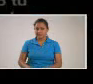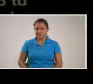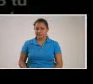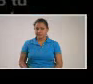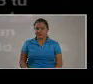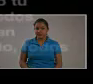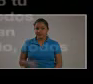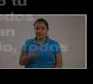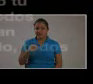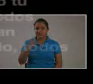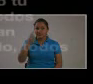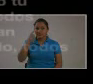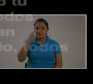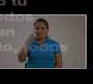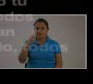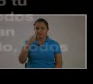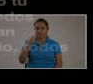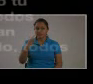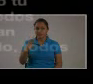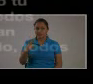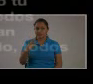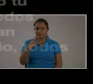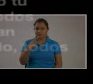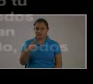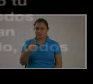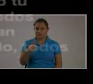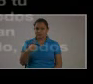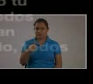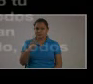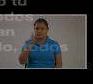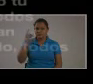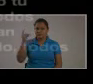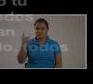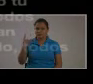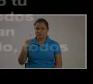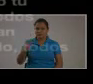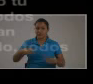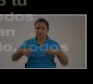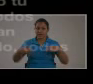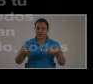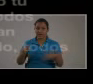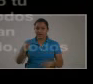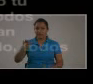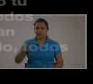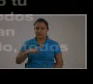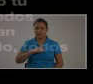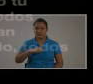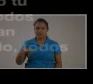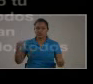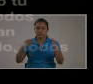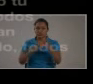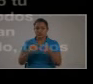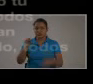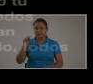di: así dice el Señor Dios, he aquí estoy contra ti, oh Gog,